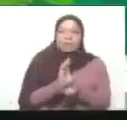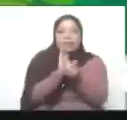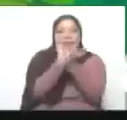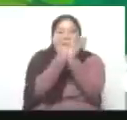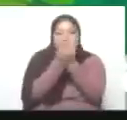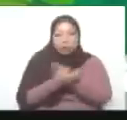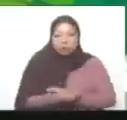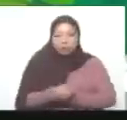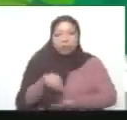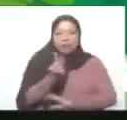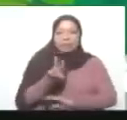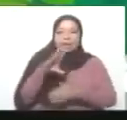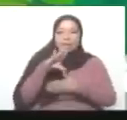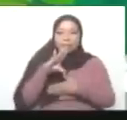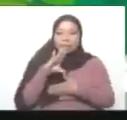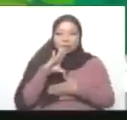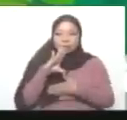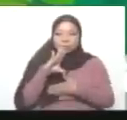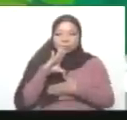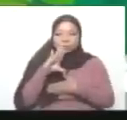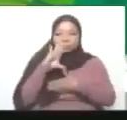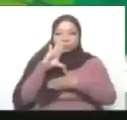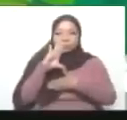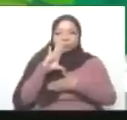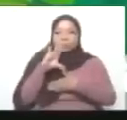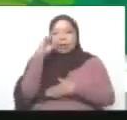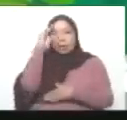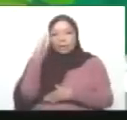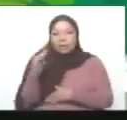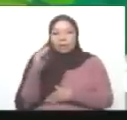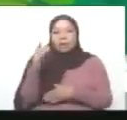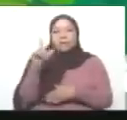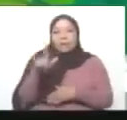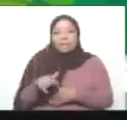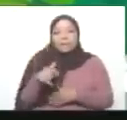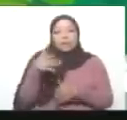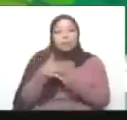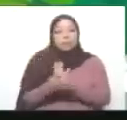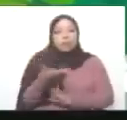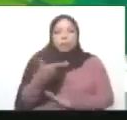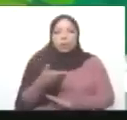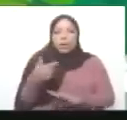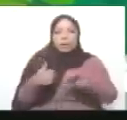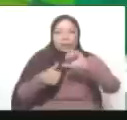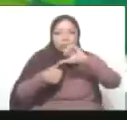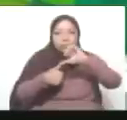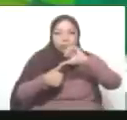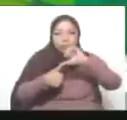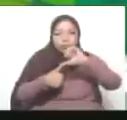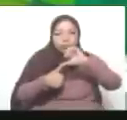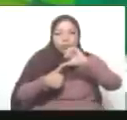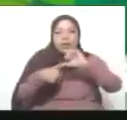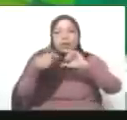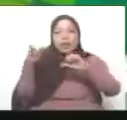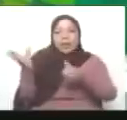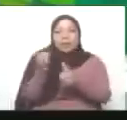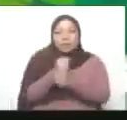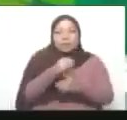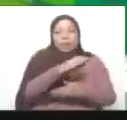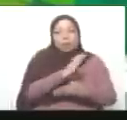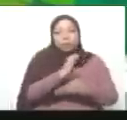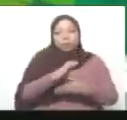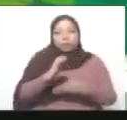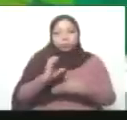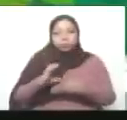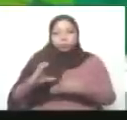militar en América Central en parte del Caribe Bueno